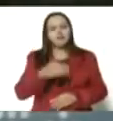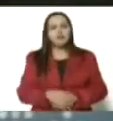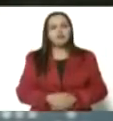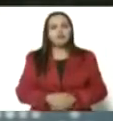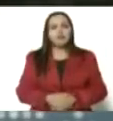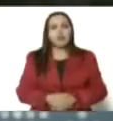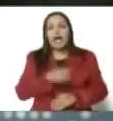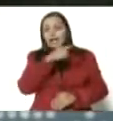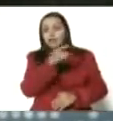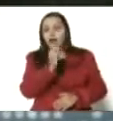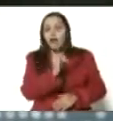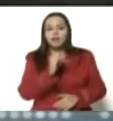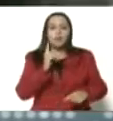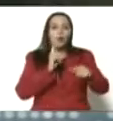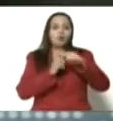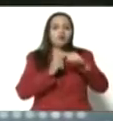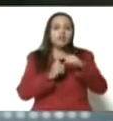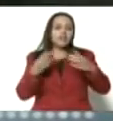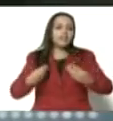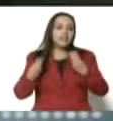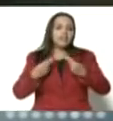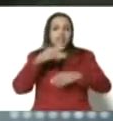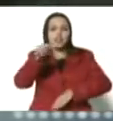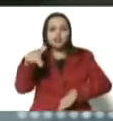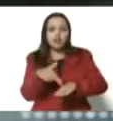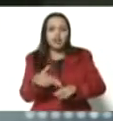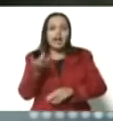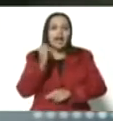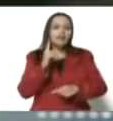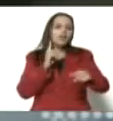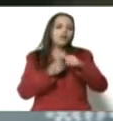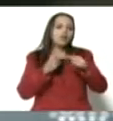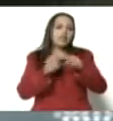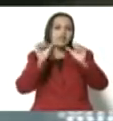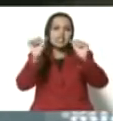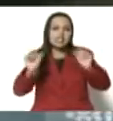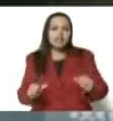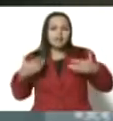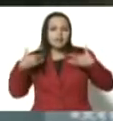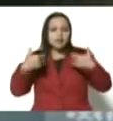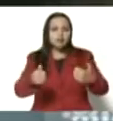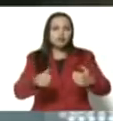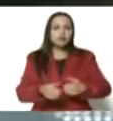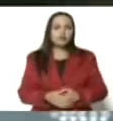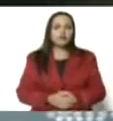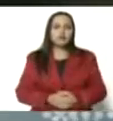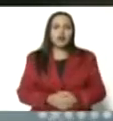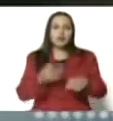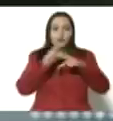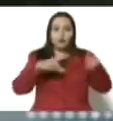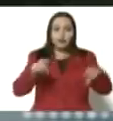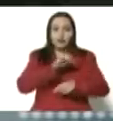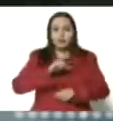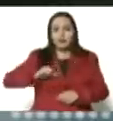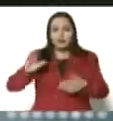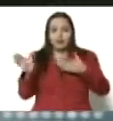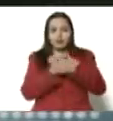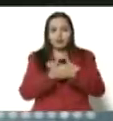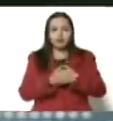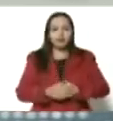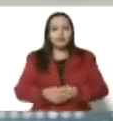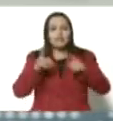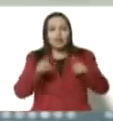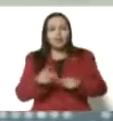tener impacto en la vida nacional, va a tener impacto en nuestro sistema de salud, tanto público como privado, y va a